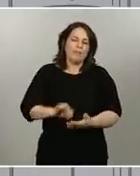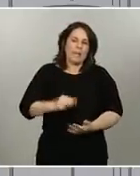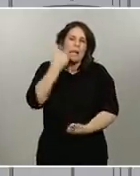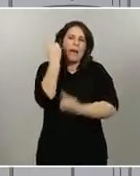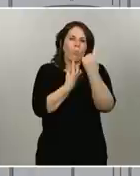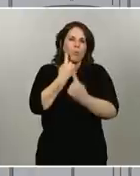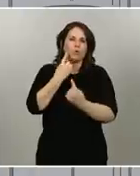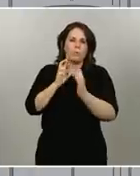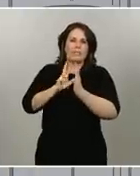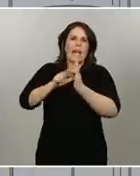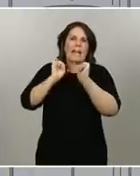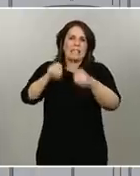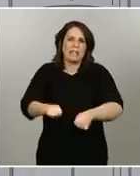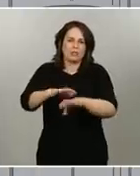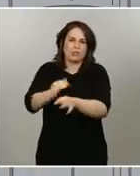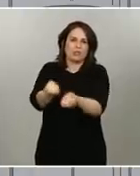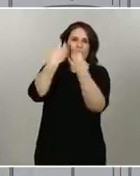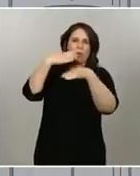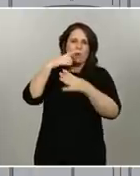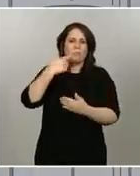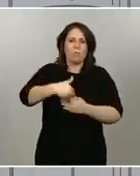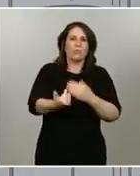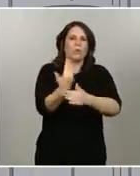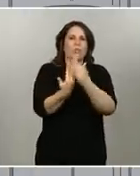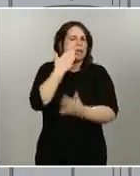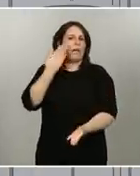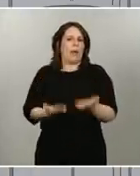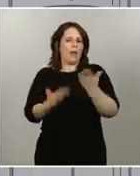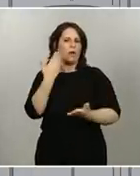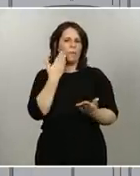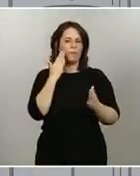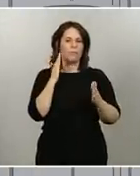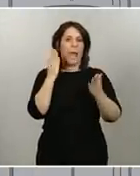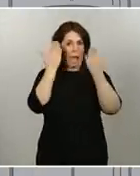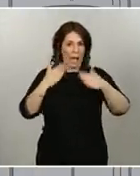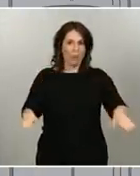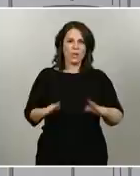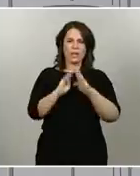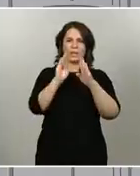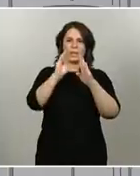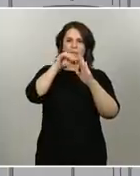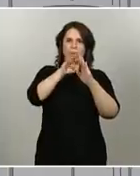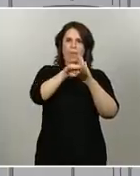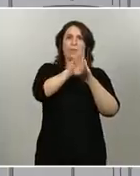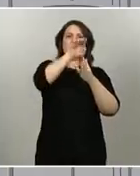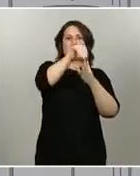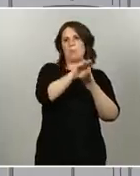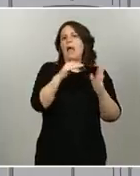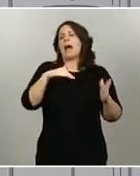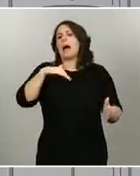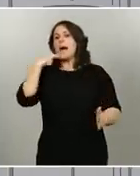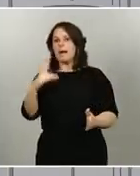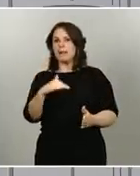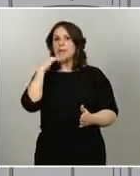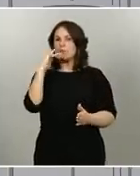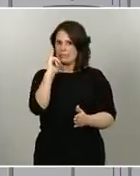los próximos días. Sin embargo, sí que es cierto que, pese a esas ondulaciones con algunos picos esporádicos que estamos observando,